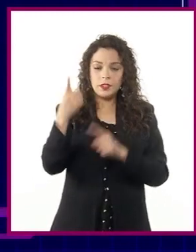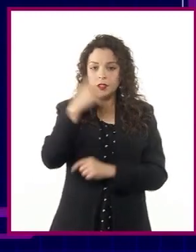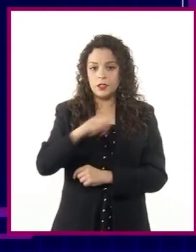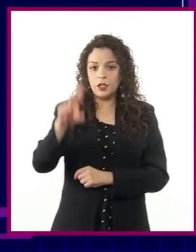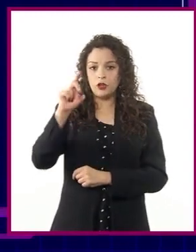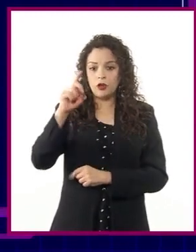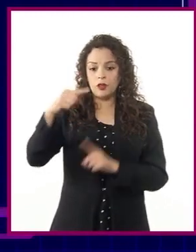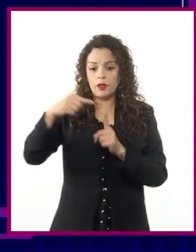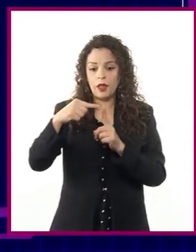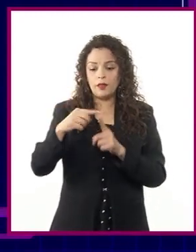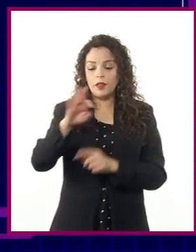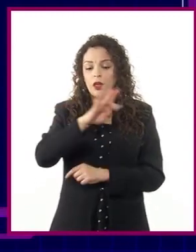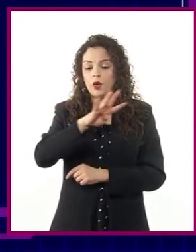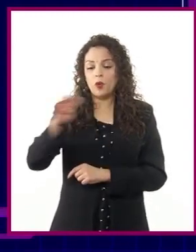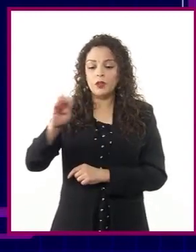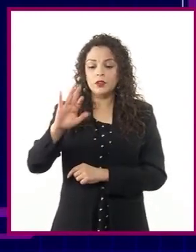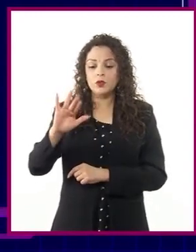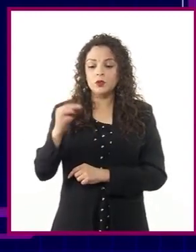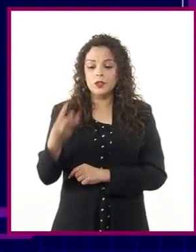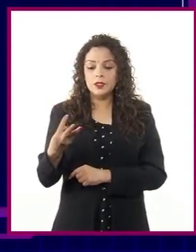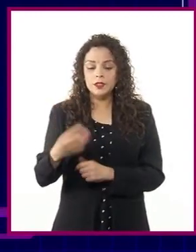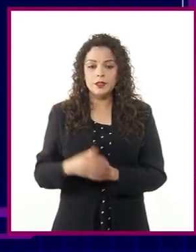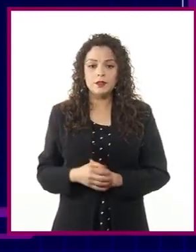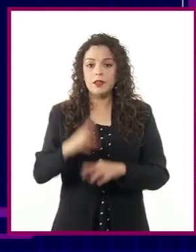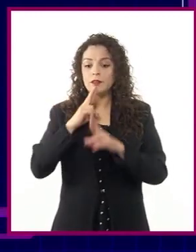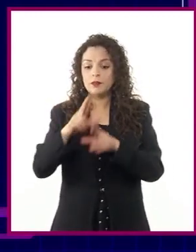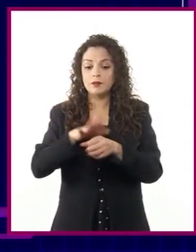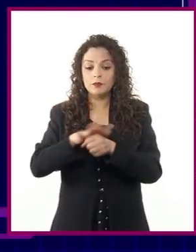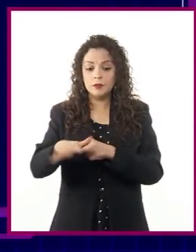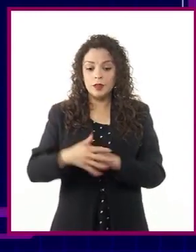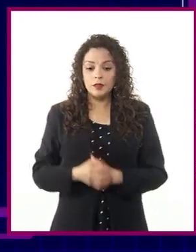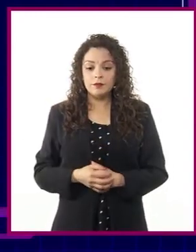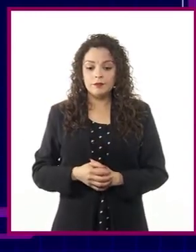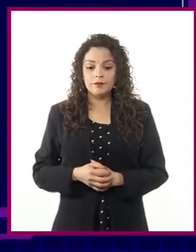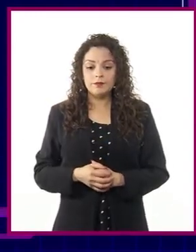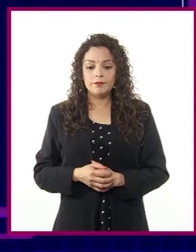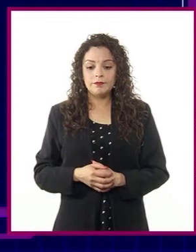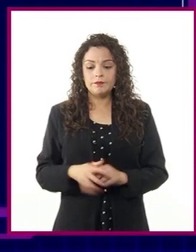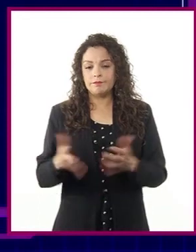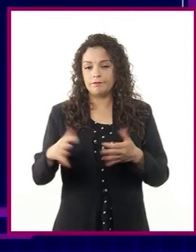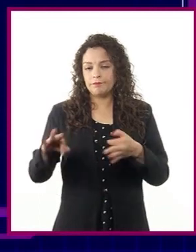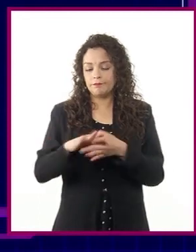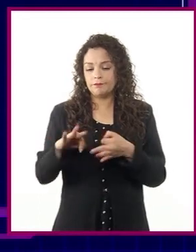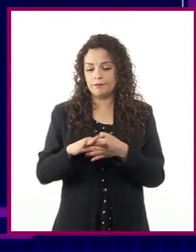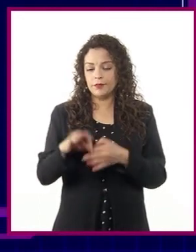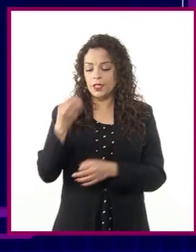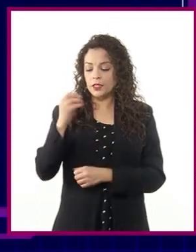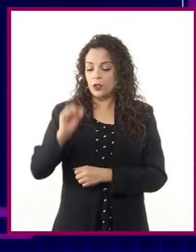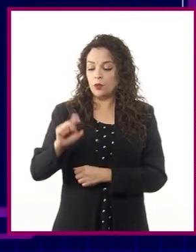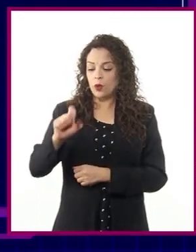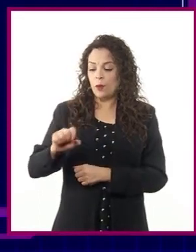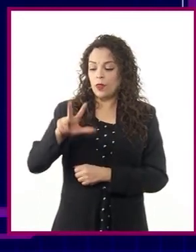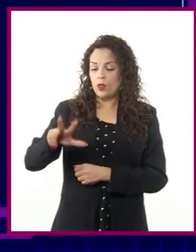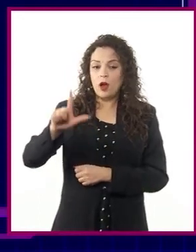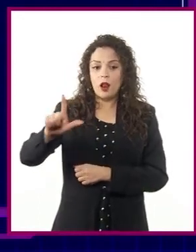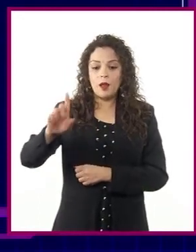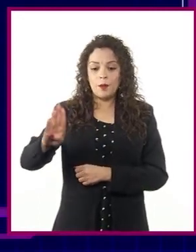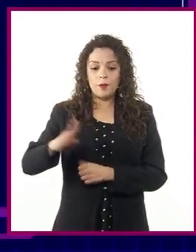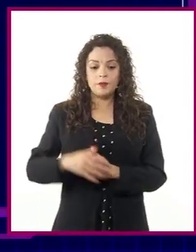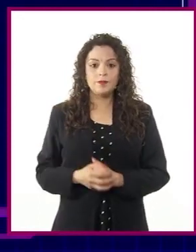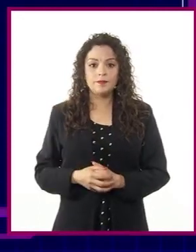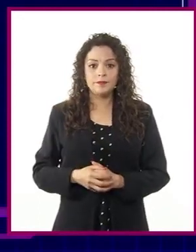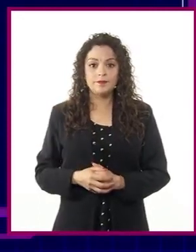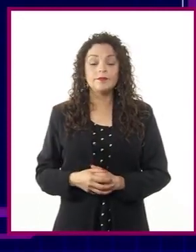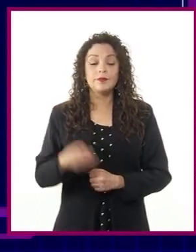entre 453, arrojando como un resultado aproximado a 0.28 libras. Esto